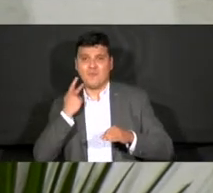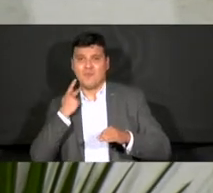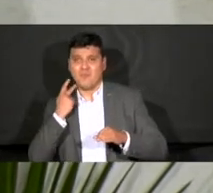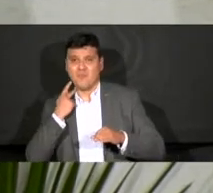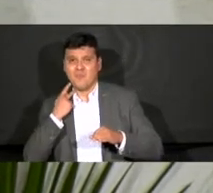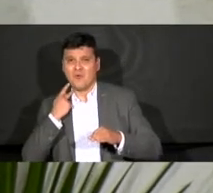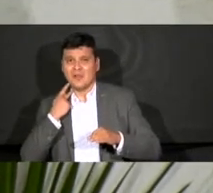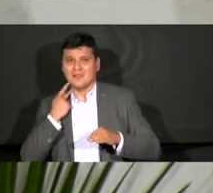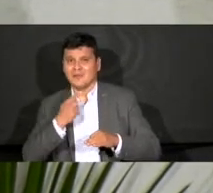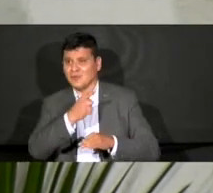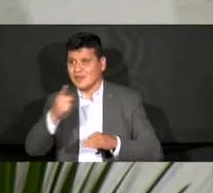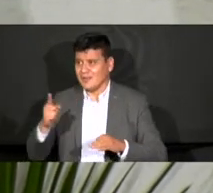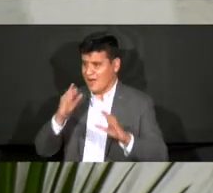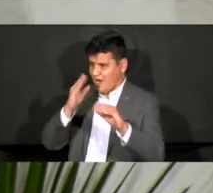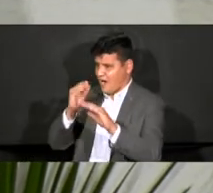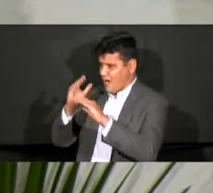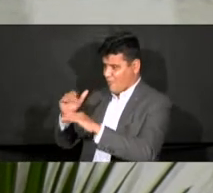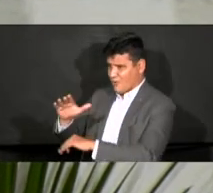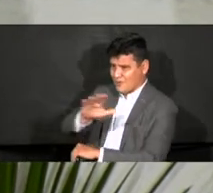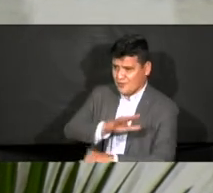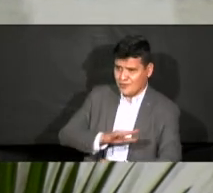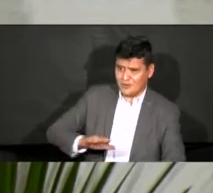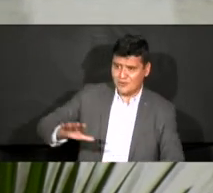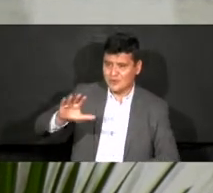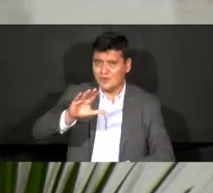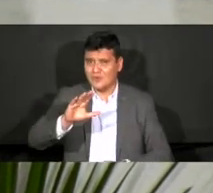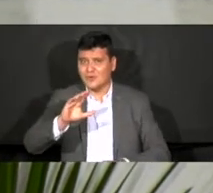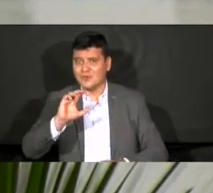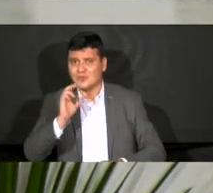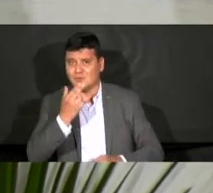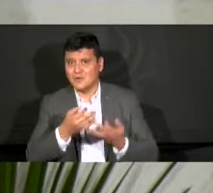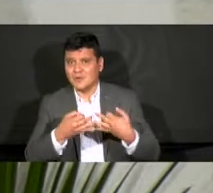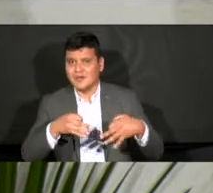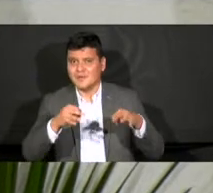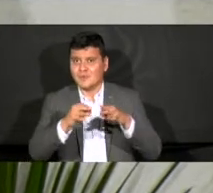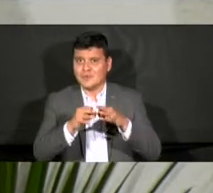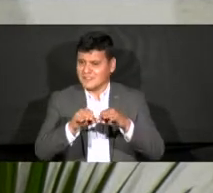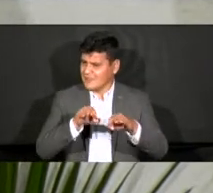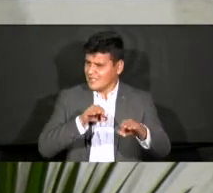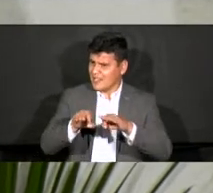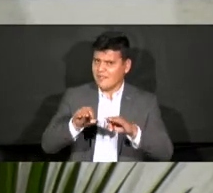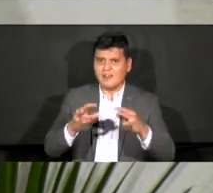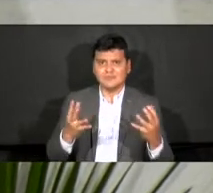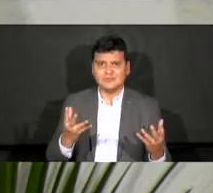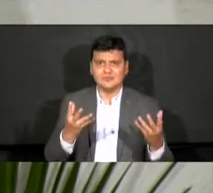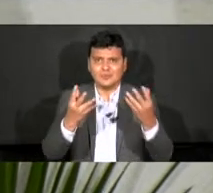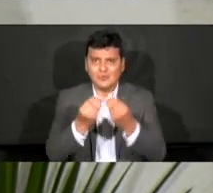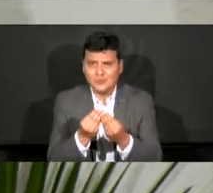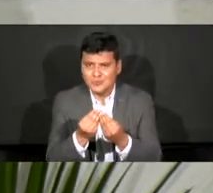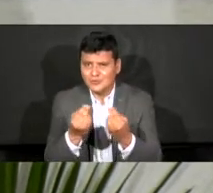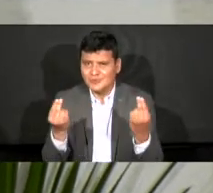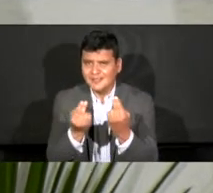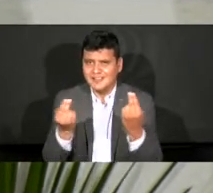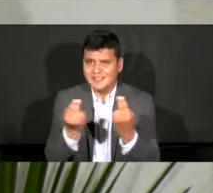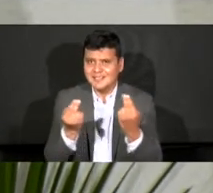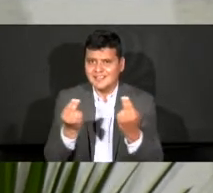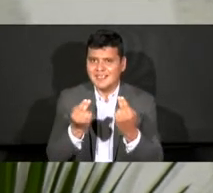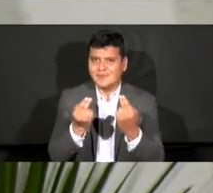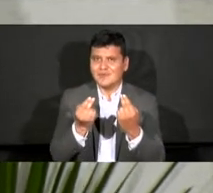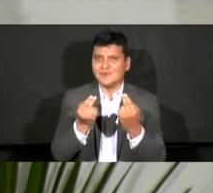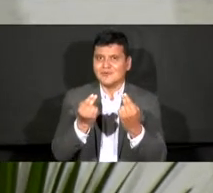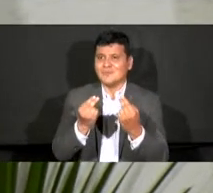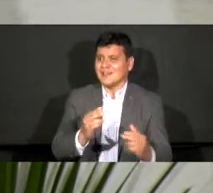demanda trabajar juntos desde la diversidad política para buscar consensos que trasciendan las